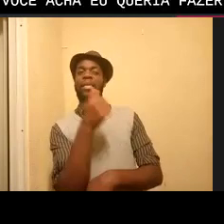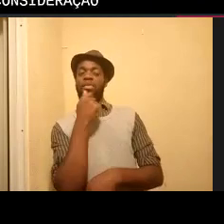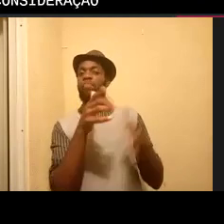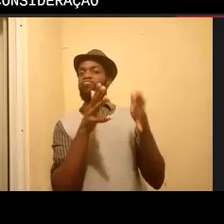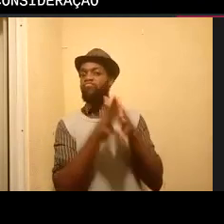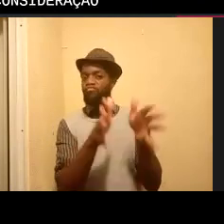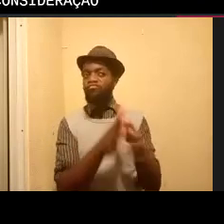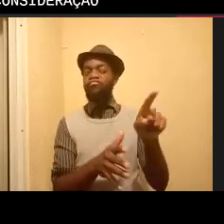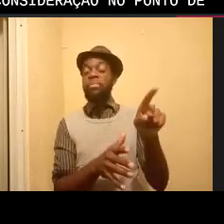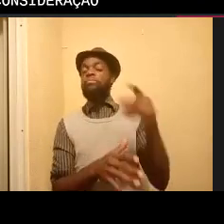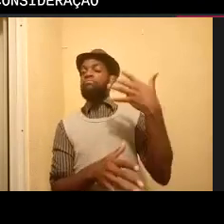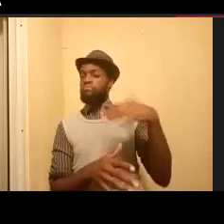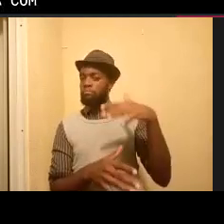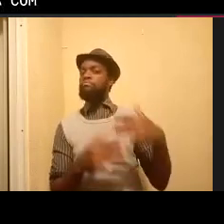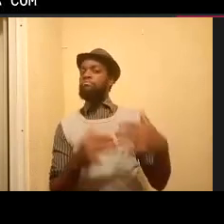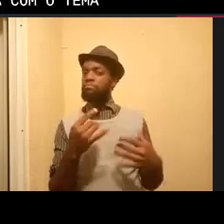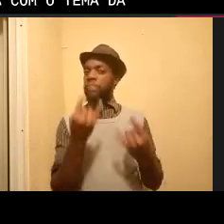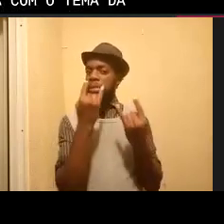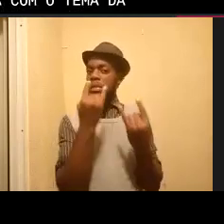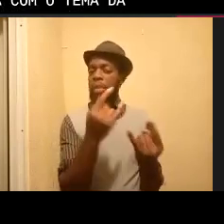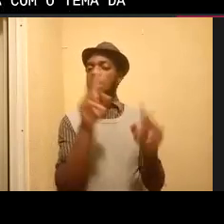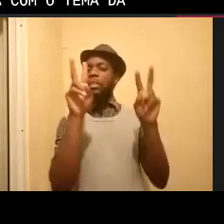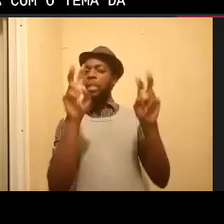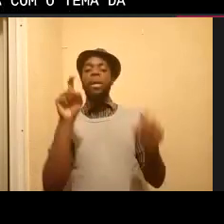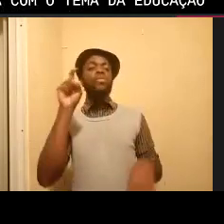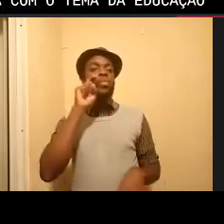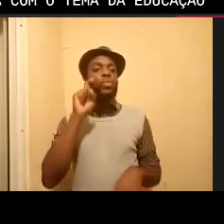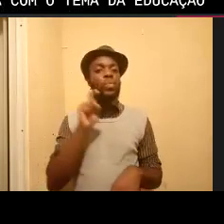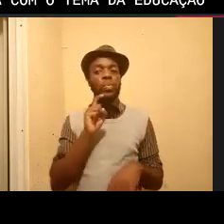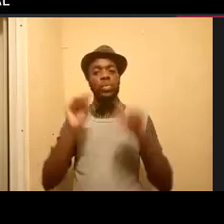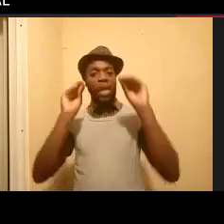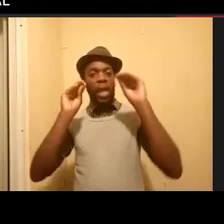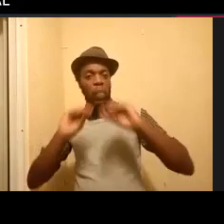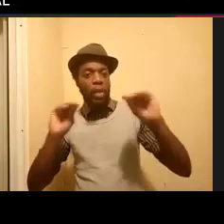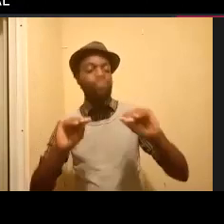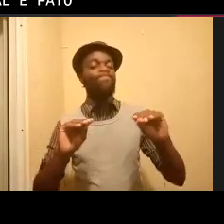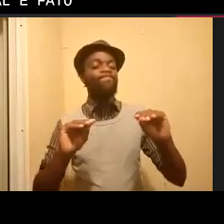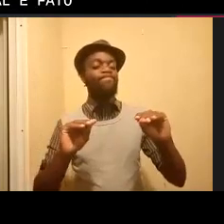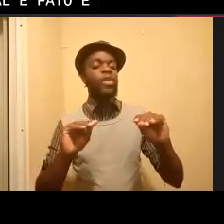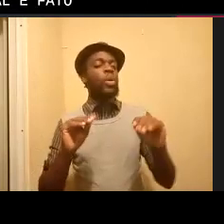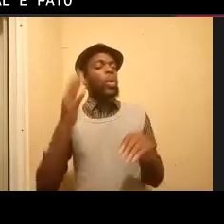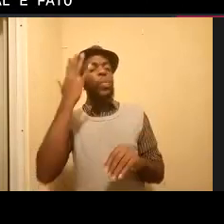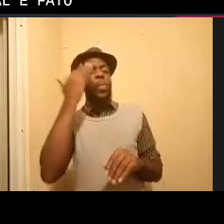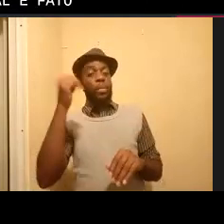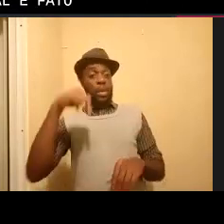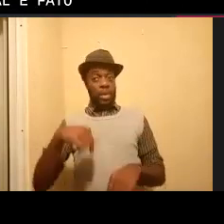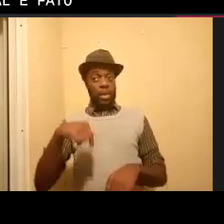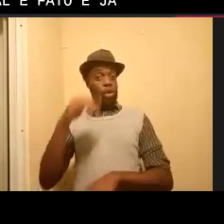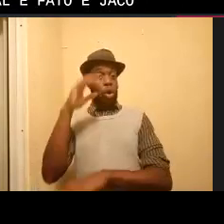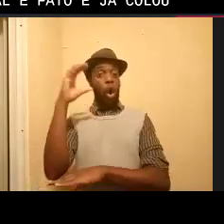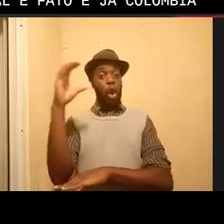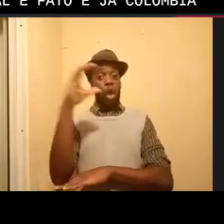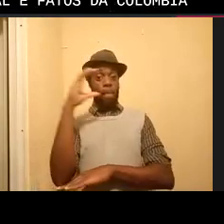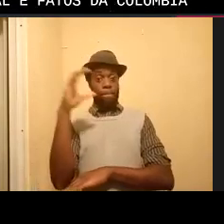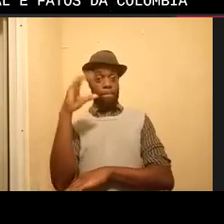tema de la educación sexual. Y es que pues precisamente acá desde Colombia la